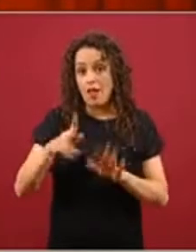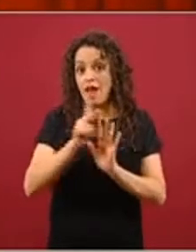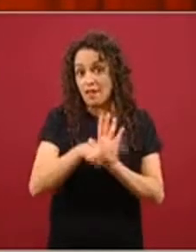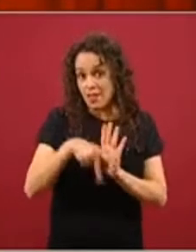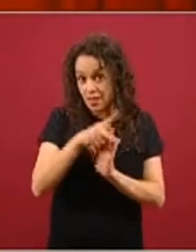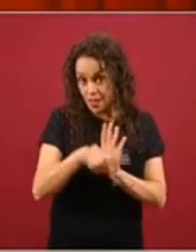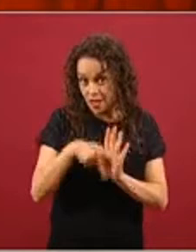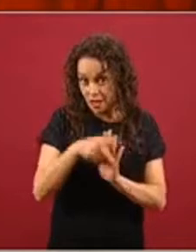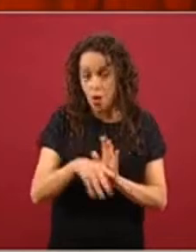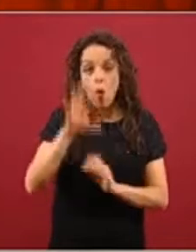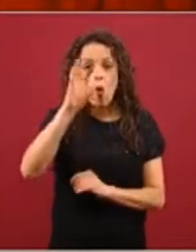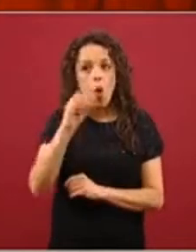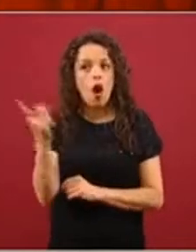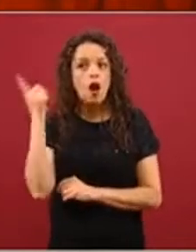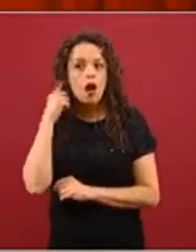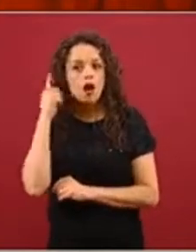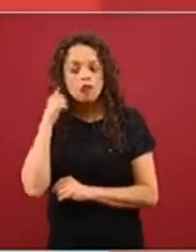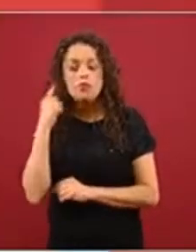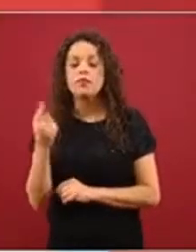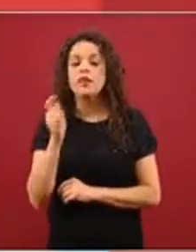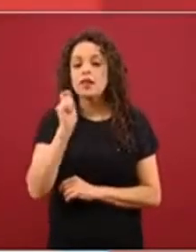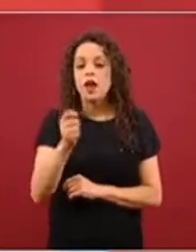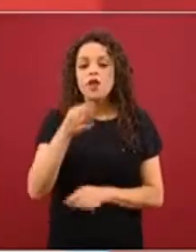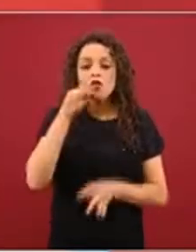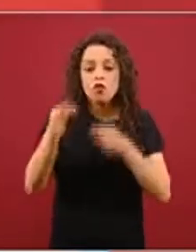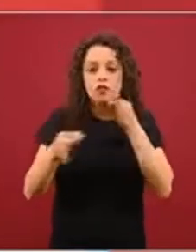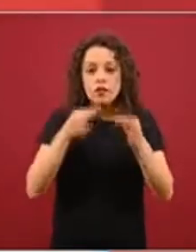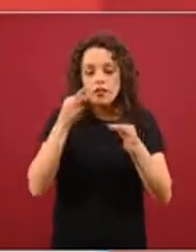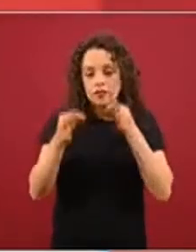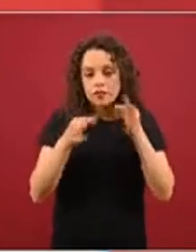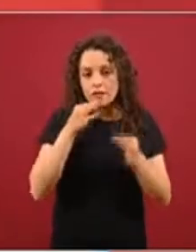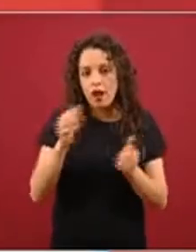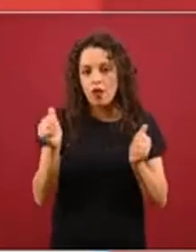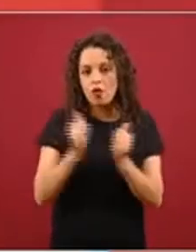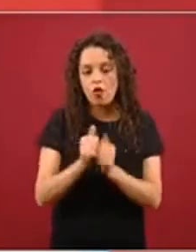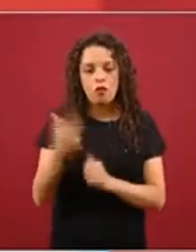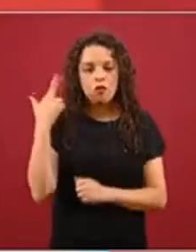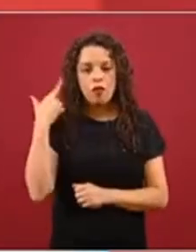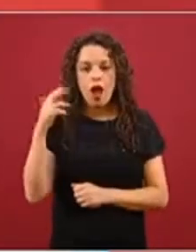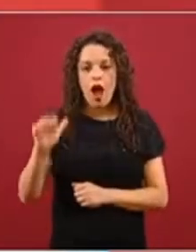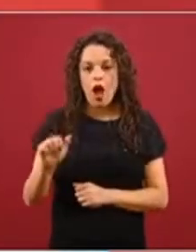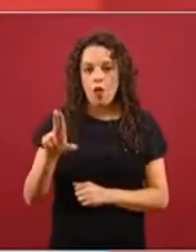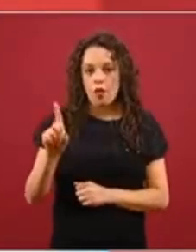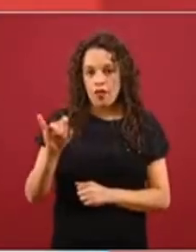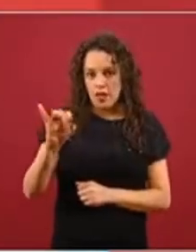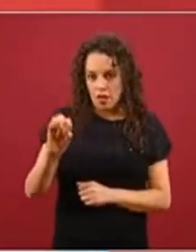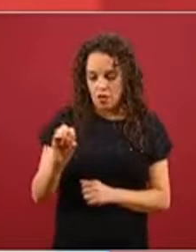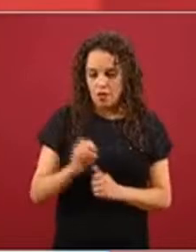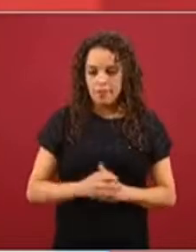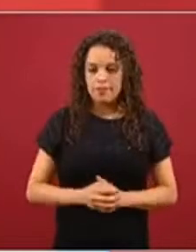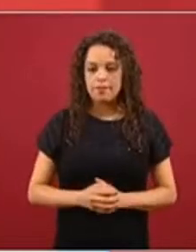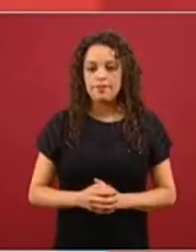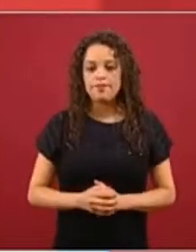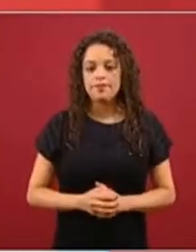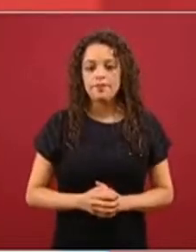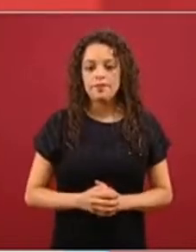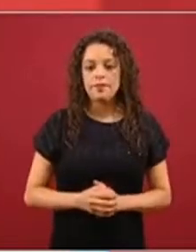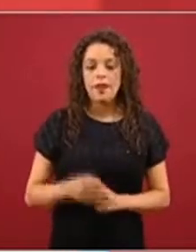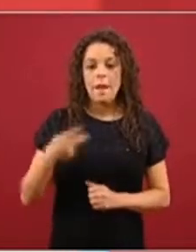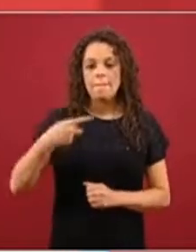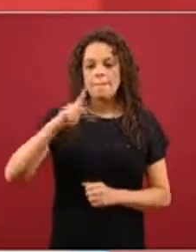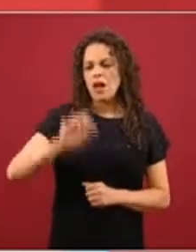los escuchas para las noticias que son en audio. En otros casos, los medios